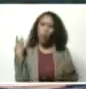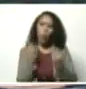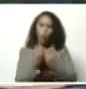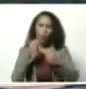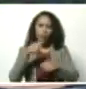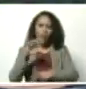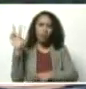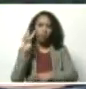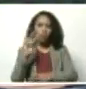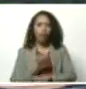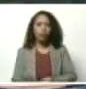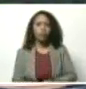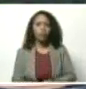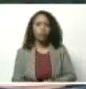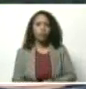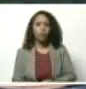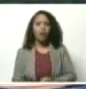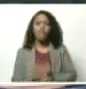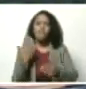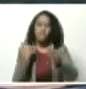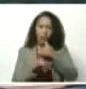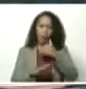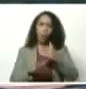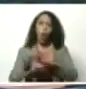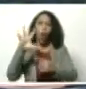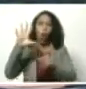Venezuela lo vamos a lograr.